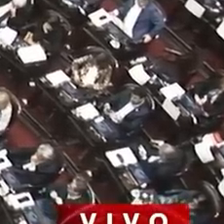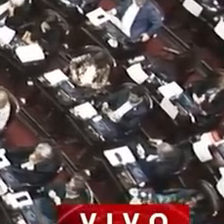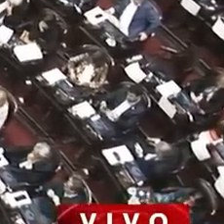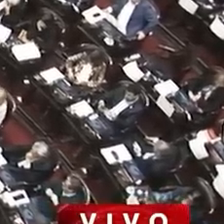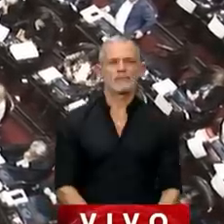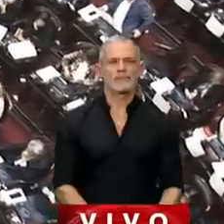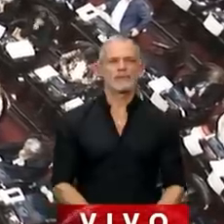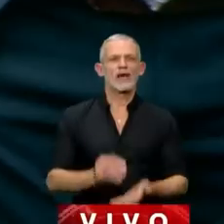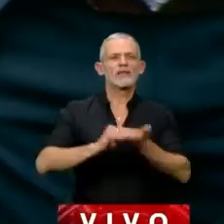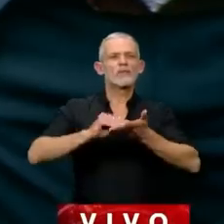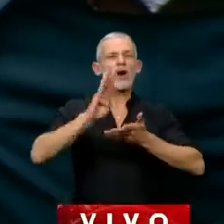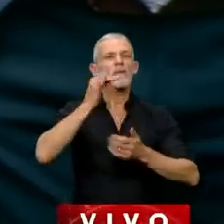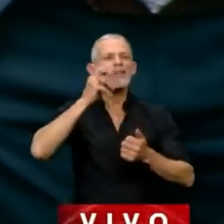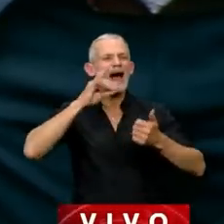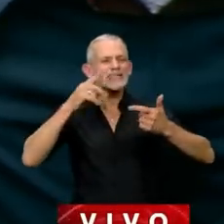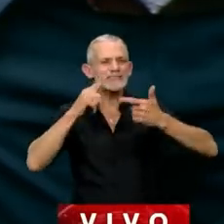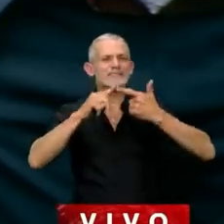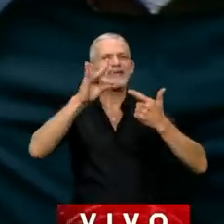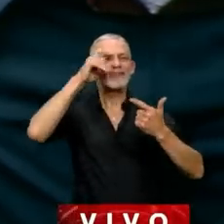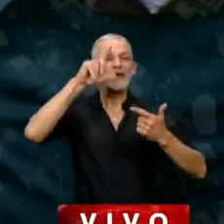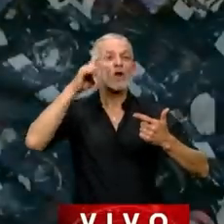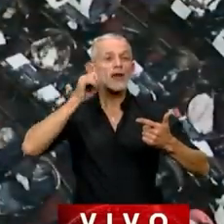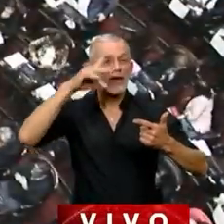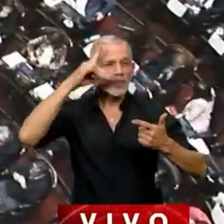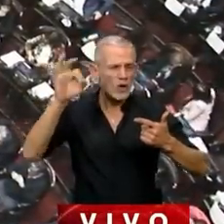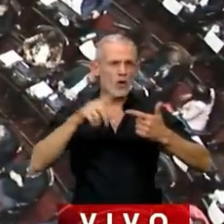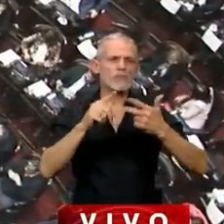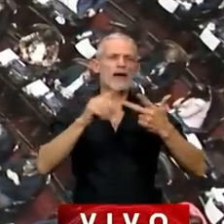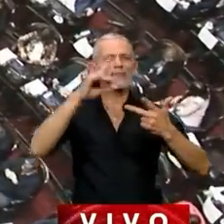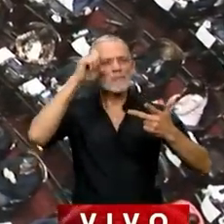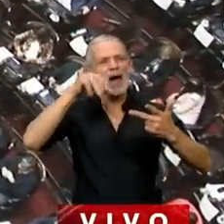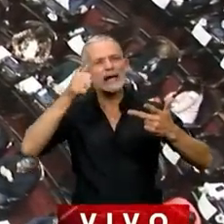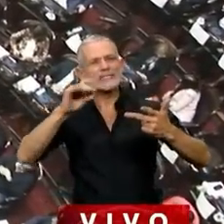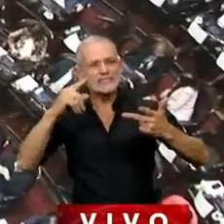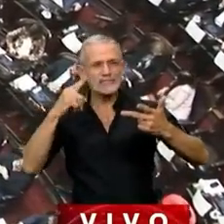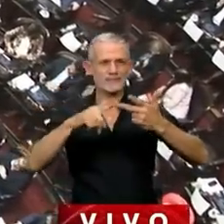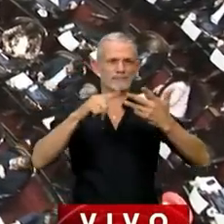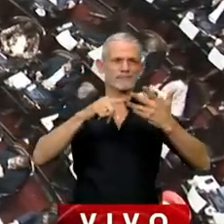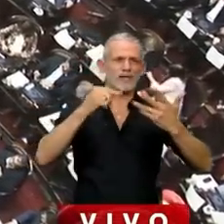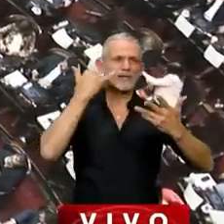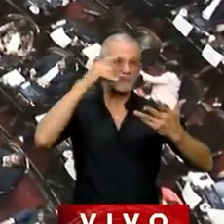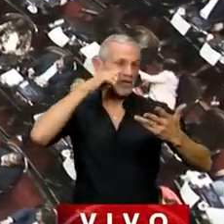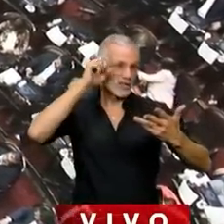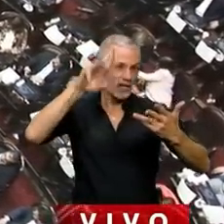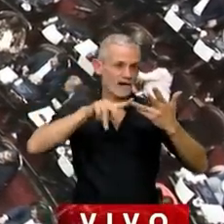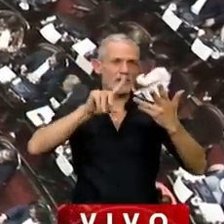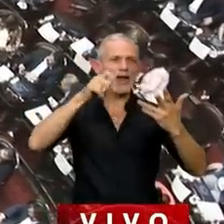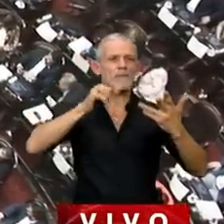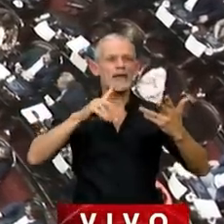Diputado Baldassi, diputado de Loredo, De Marchi, Jeter,